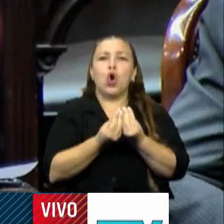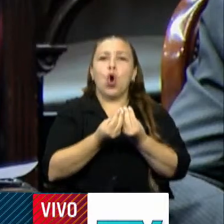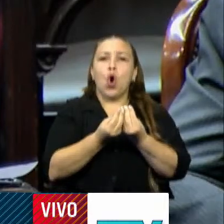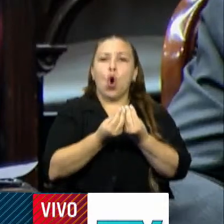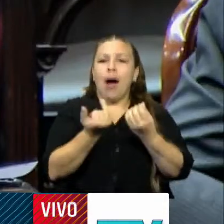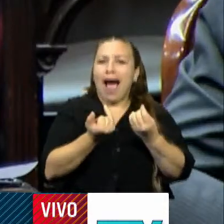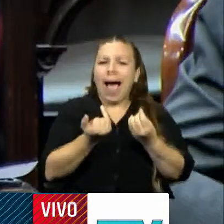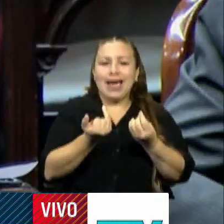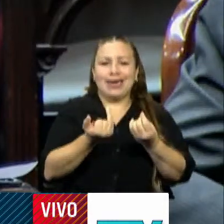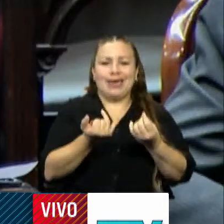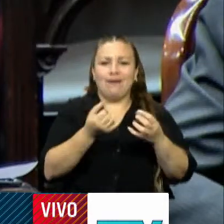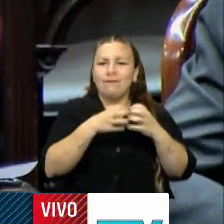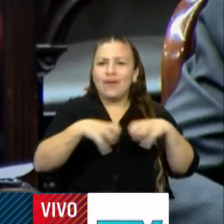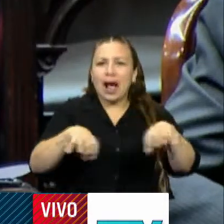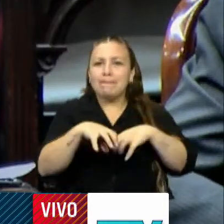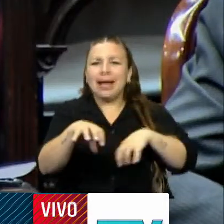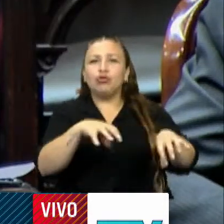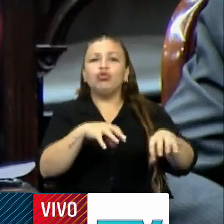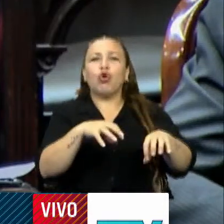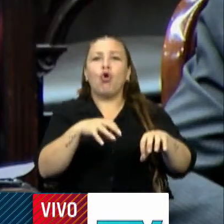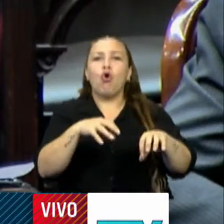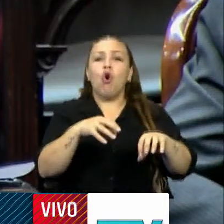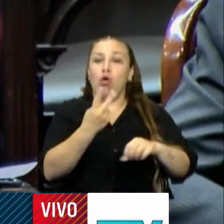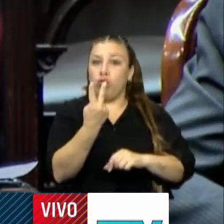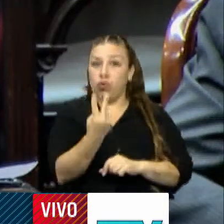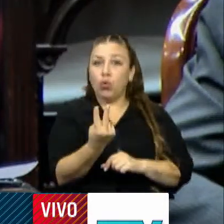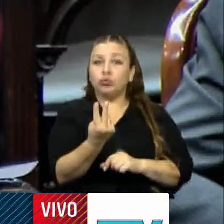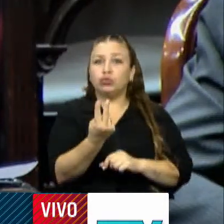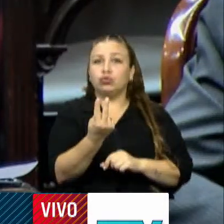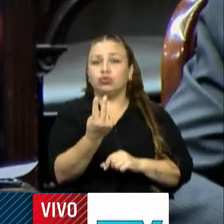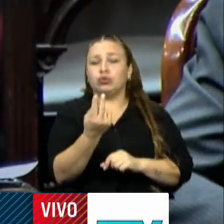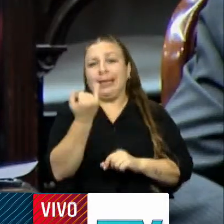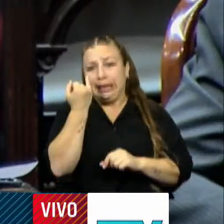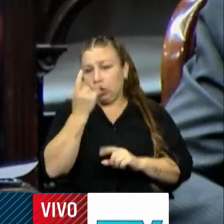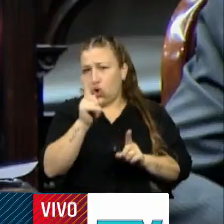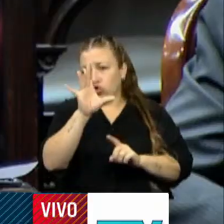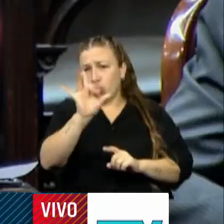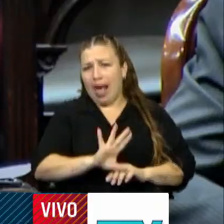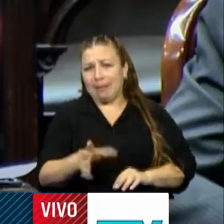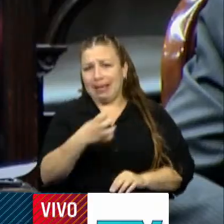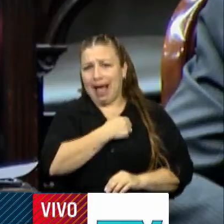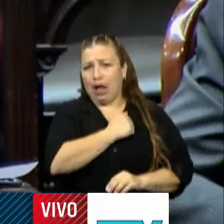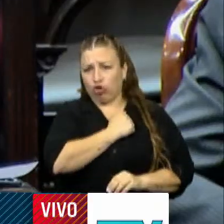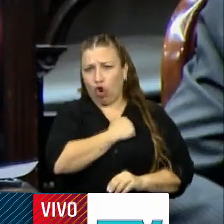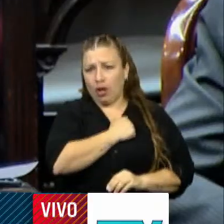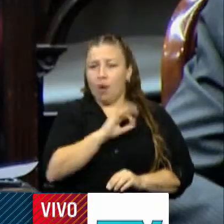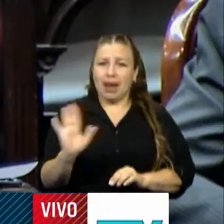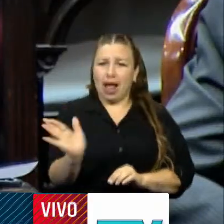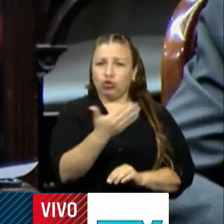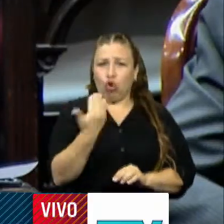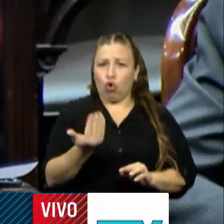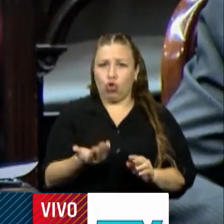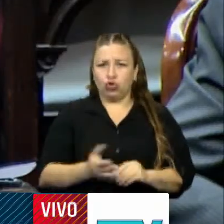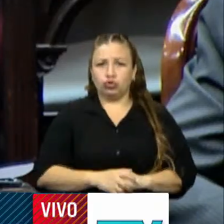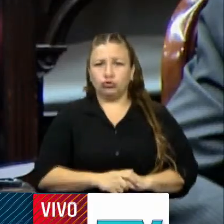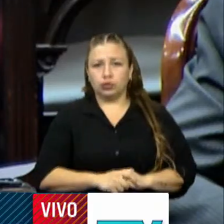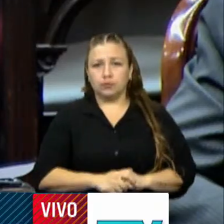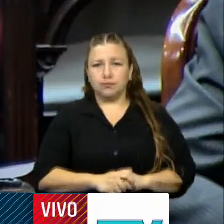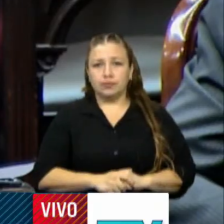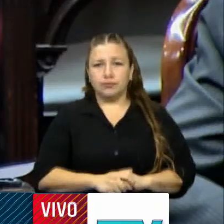fragmentos de los dos, y no solamente a los católicos, sino a todos.